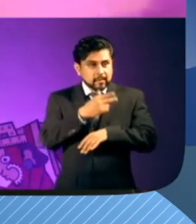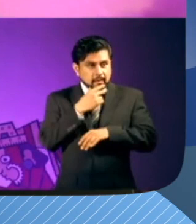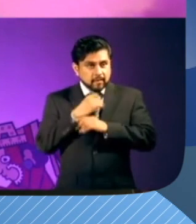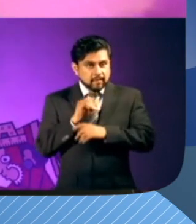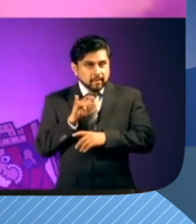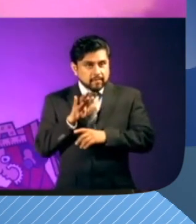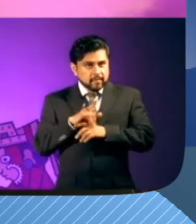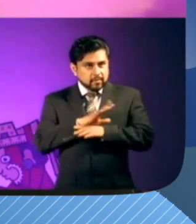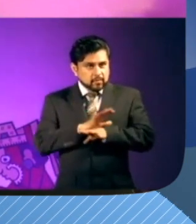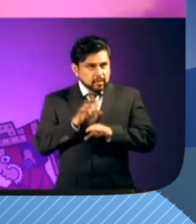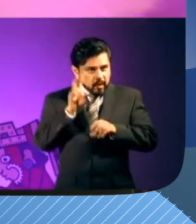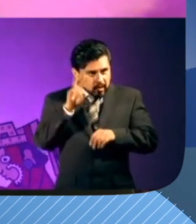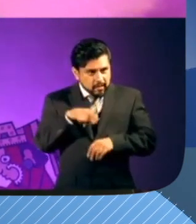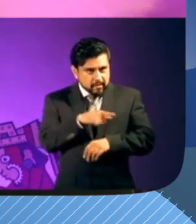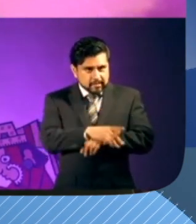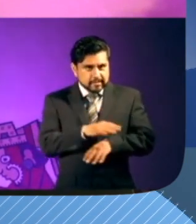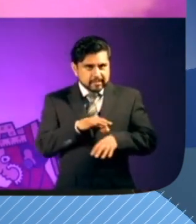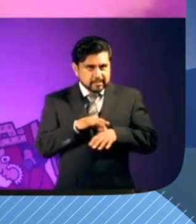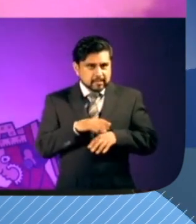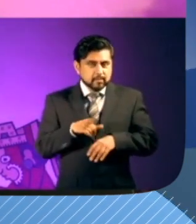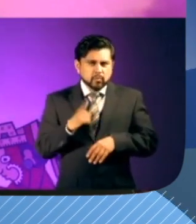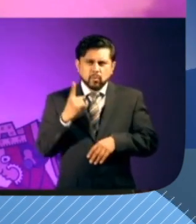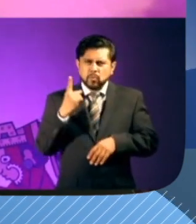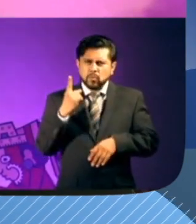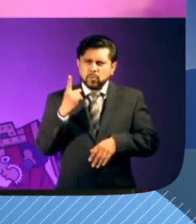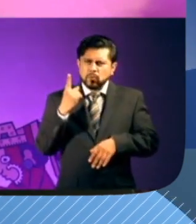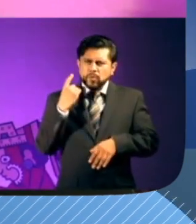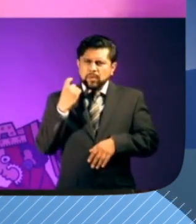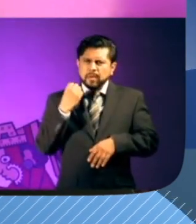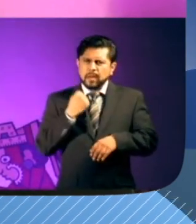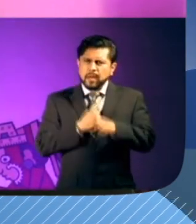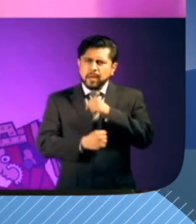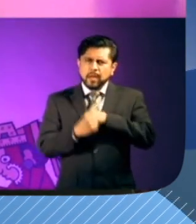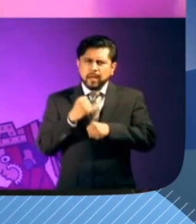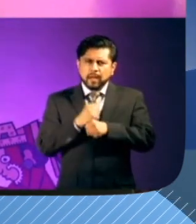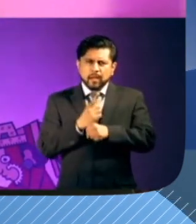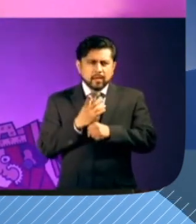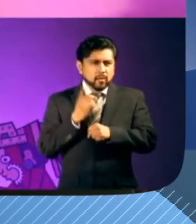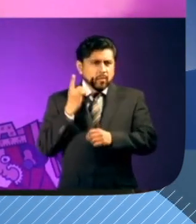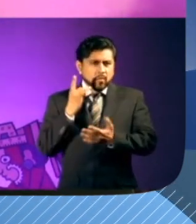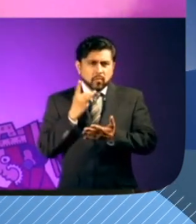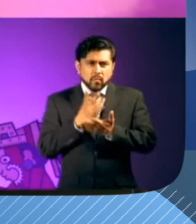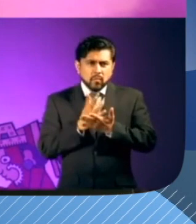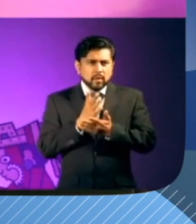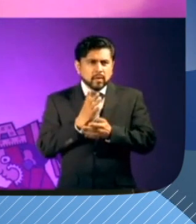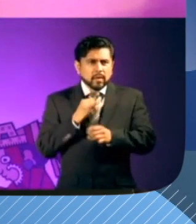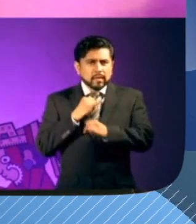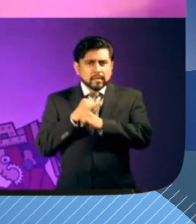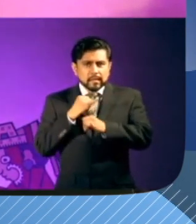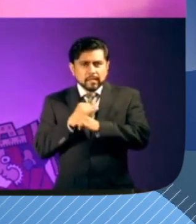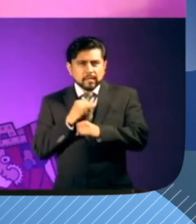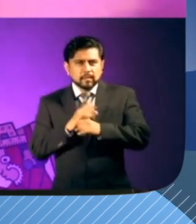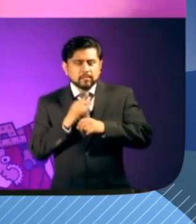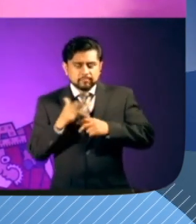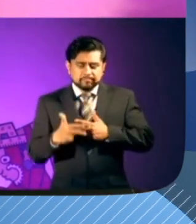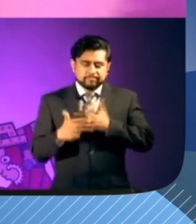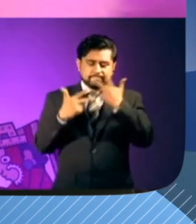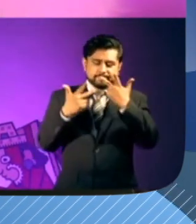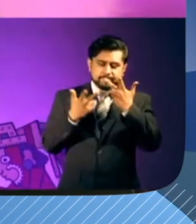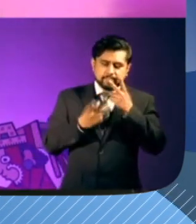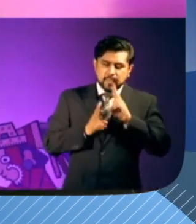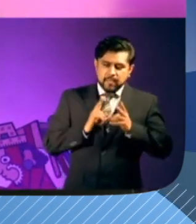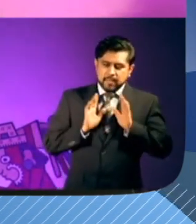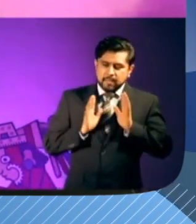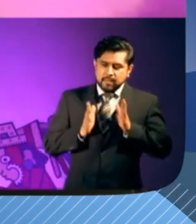hace 4 años no me hubieran publicado en el Fondo de Cultura Económica. Estaban publicando los discursos de